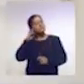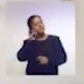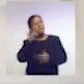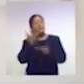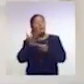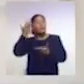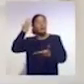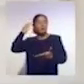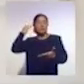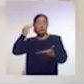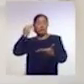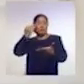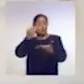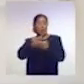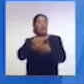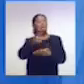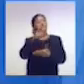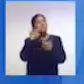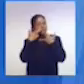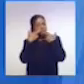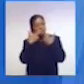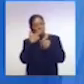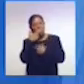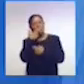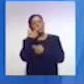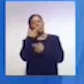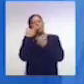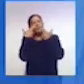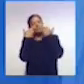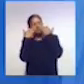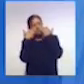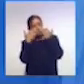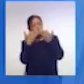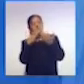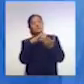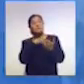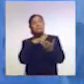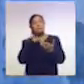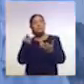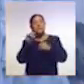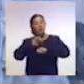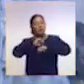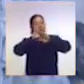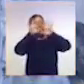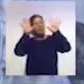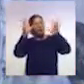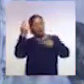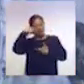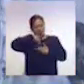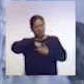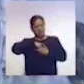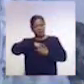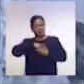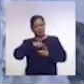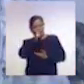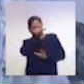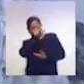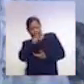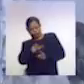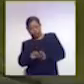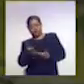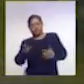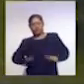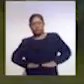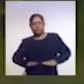tiempo, se puede apreciar ya que están teniendo una claridad en su formación como artistas.